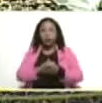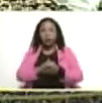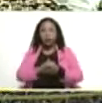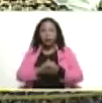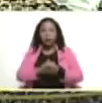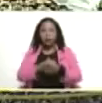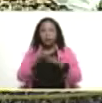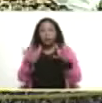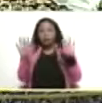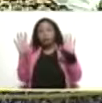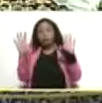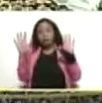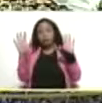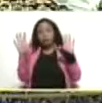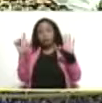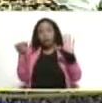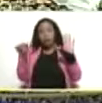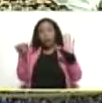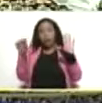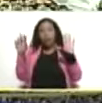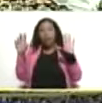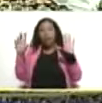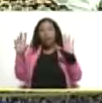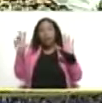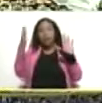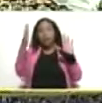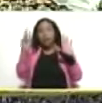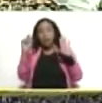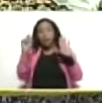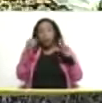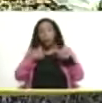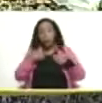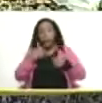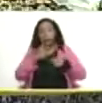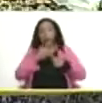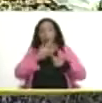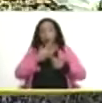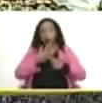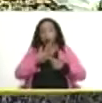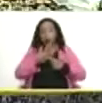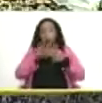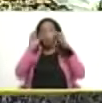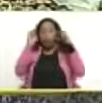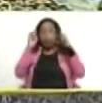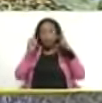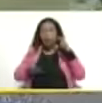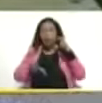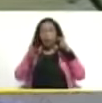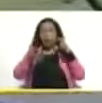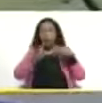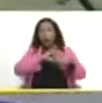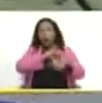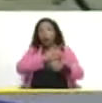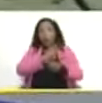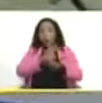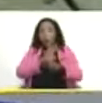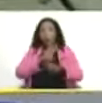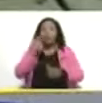Quizás sería, en este tercer punto que estoy planteando, un elemento clave que la Fuerza Armada tiene